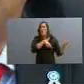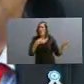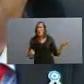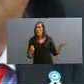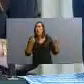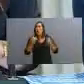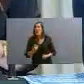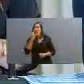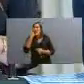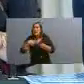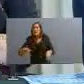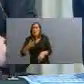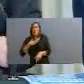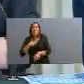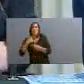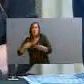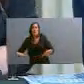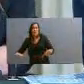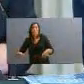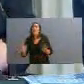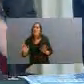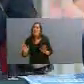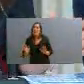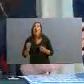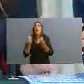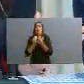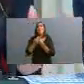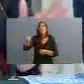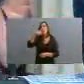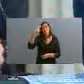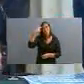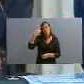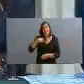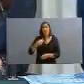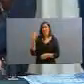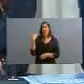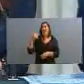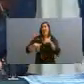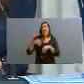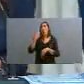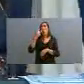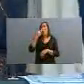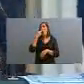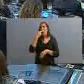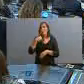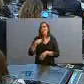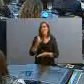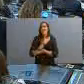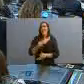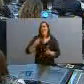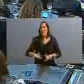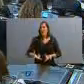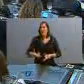con que los gobiernos cambian. Bueno, muchos especularon con que yo no iba a estar en el 2011 y por eso utilizaron las cautelares. Pero